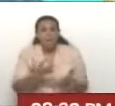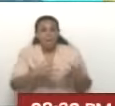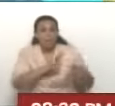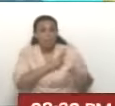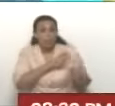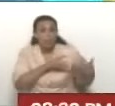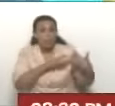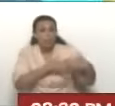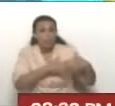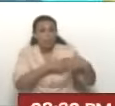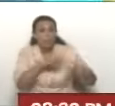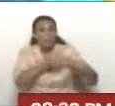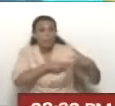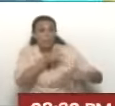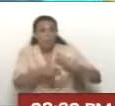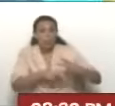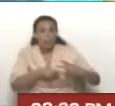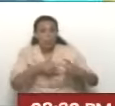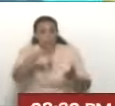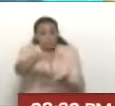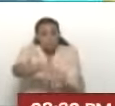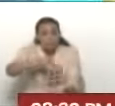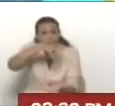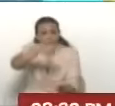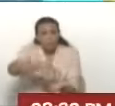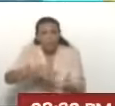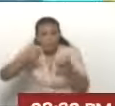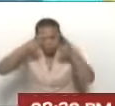copropietario, productor agroindustrial de